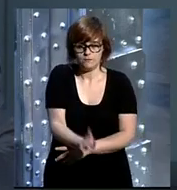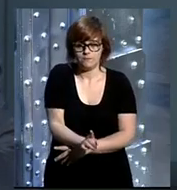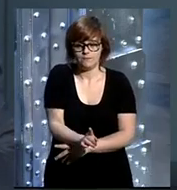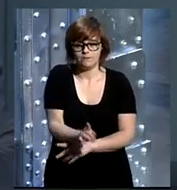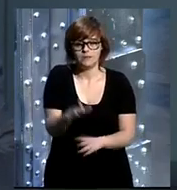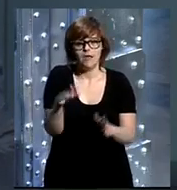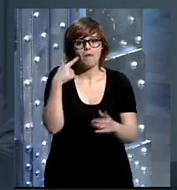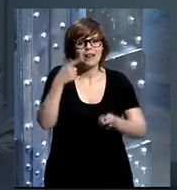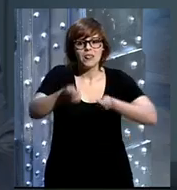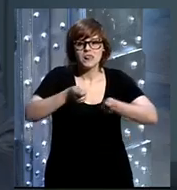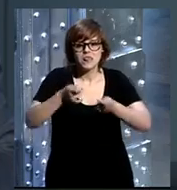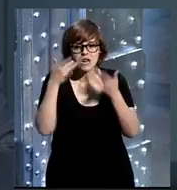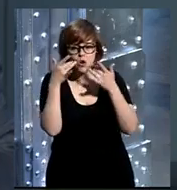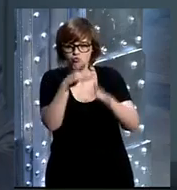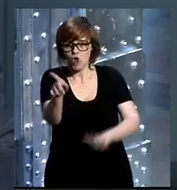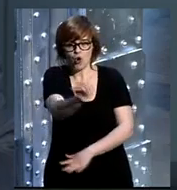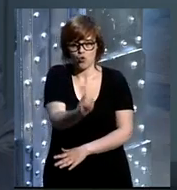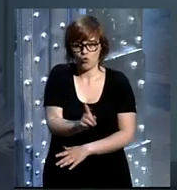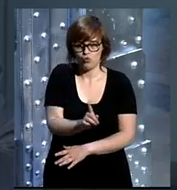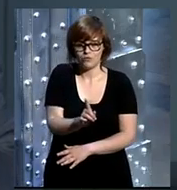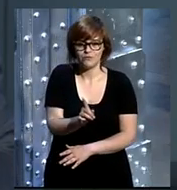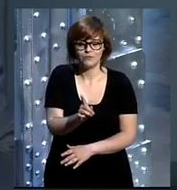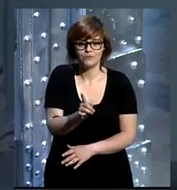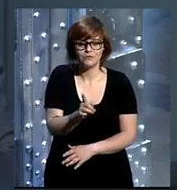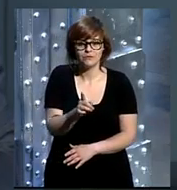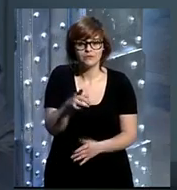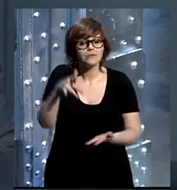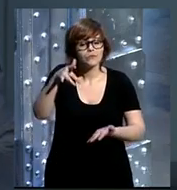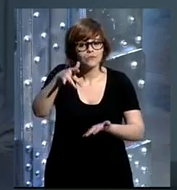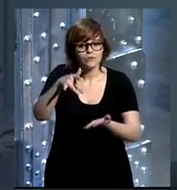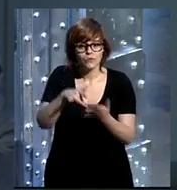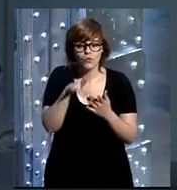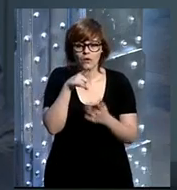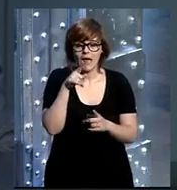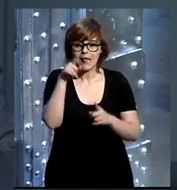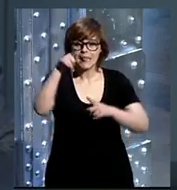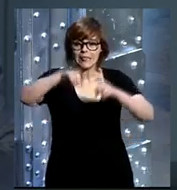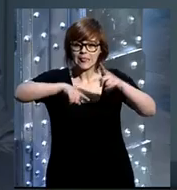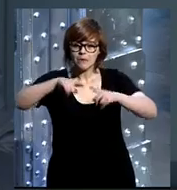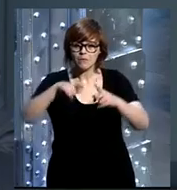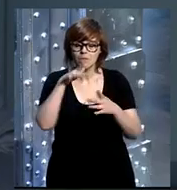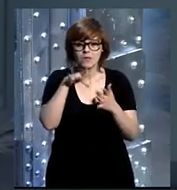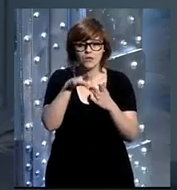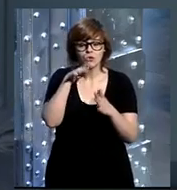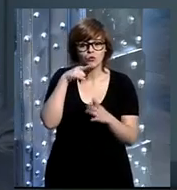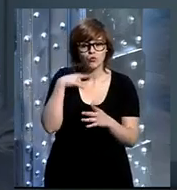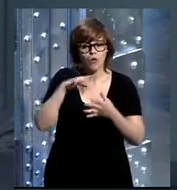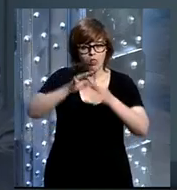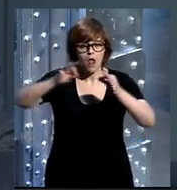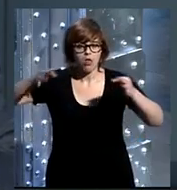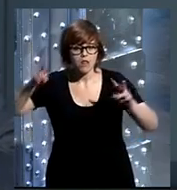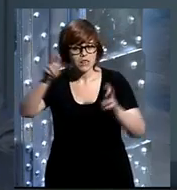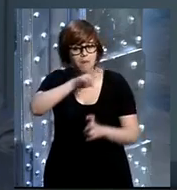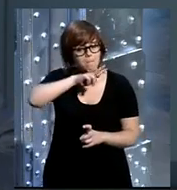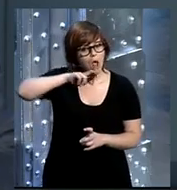quiera, no es neutral y afecta de manera muy diferente a los agentes que están en las distintas partes de la cadena de valor, ¿no?